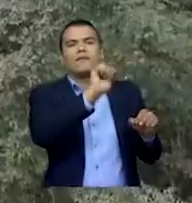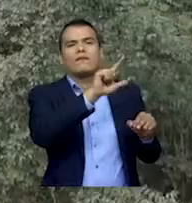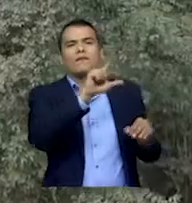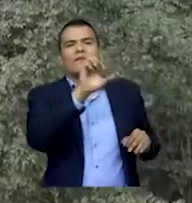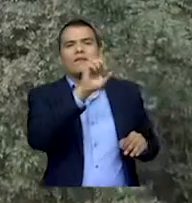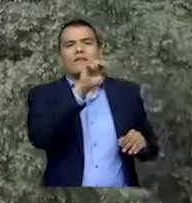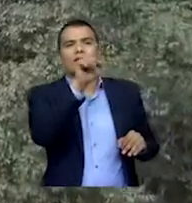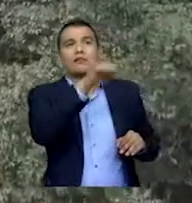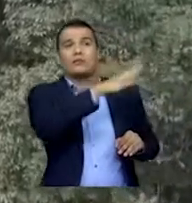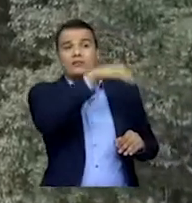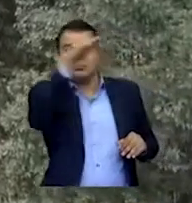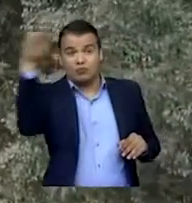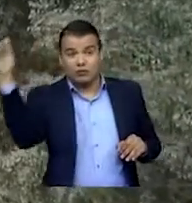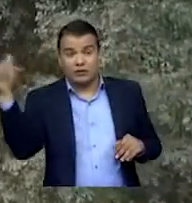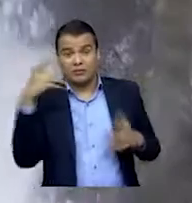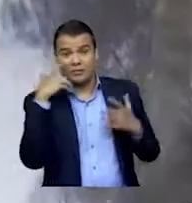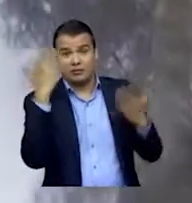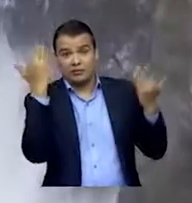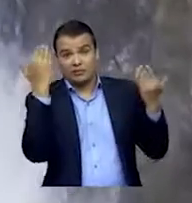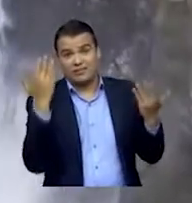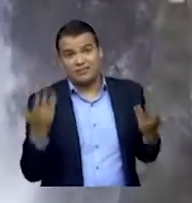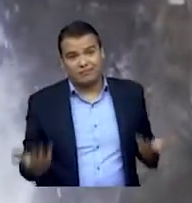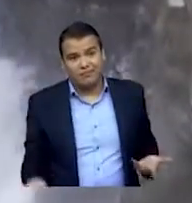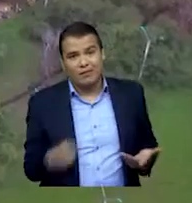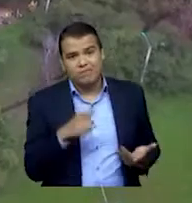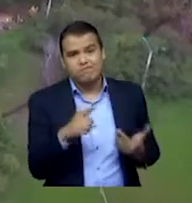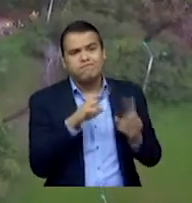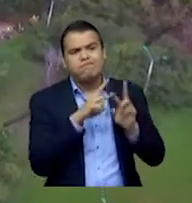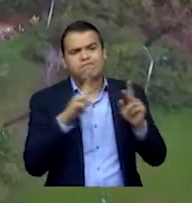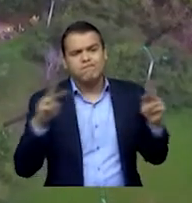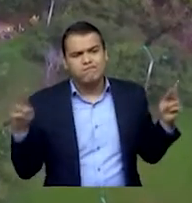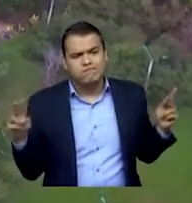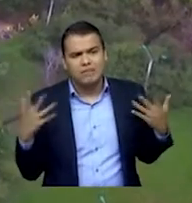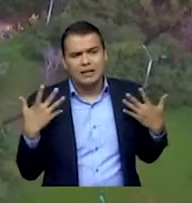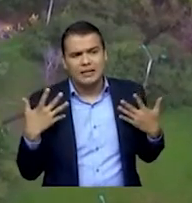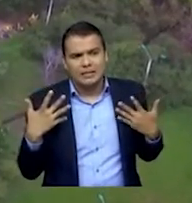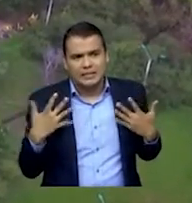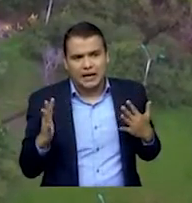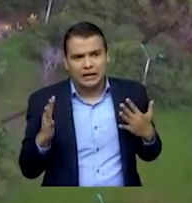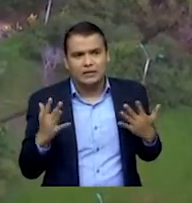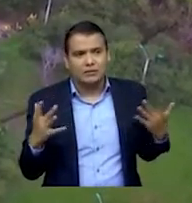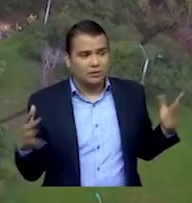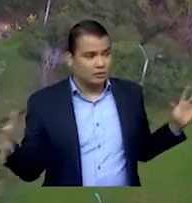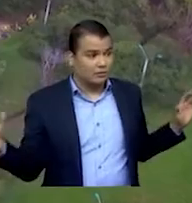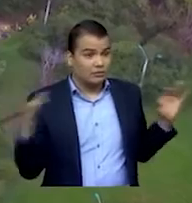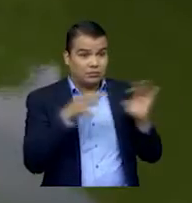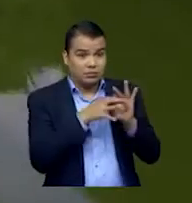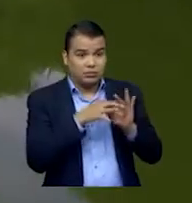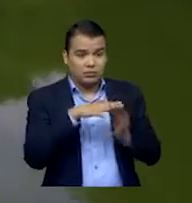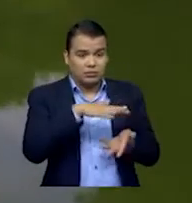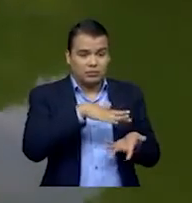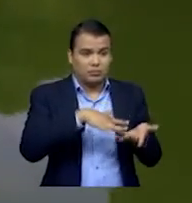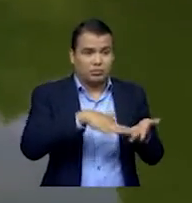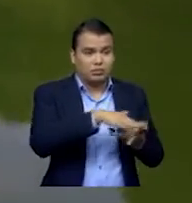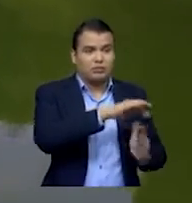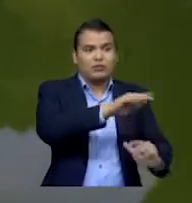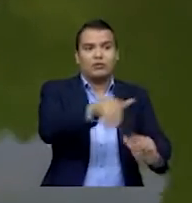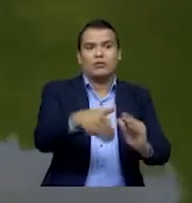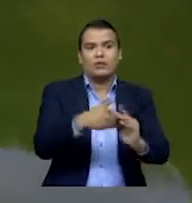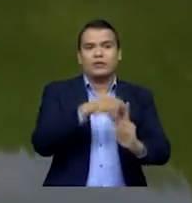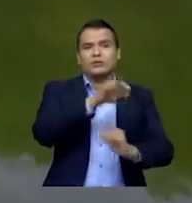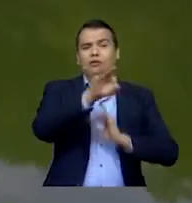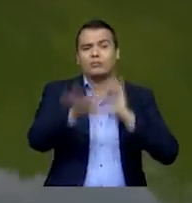que nos sirve muchísimo para el desarrollo de la biodiversidad todo el ecosistema está conectado por lo tanto hay que protegerlo totalmente